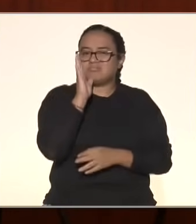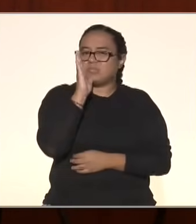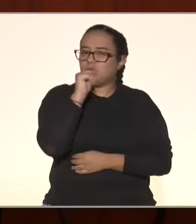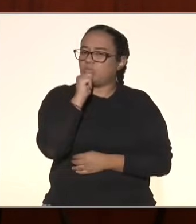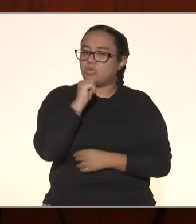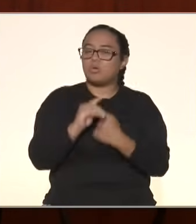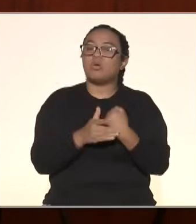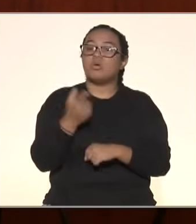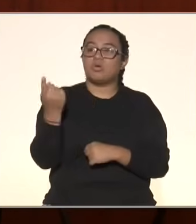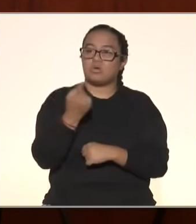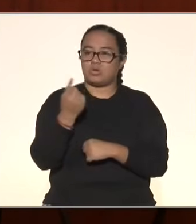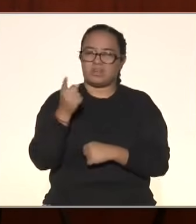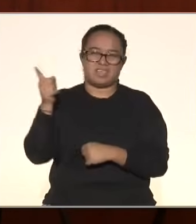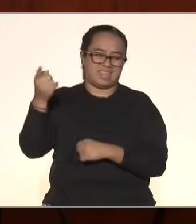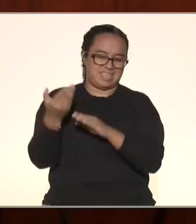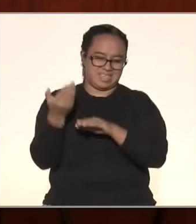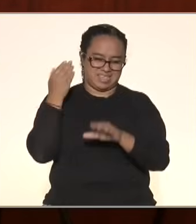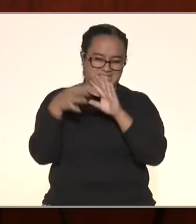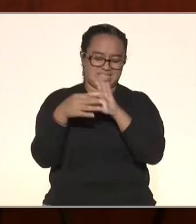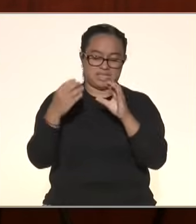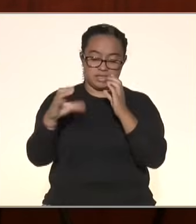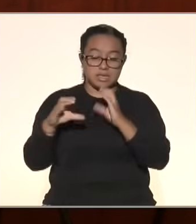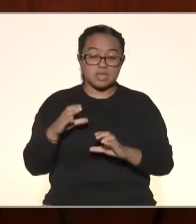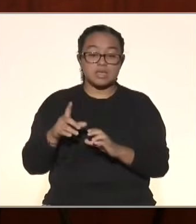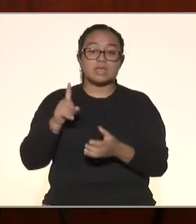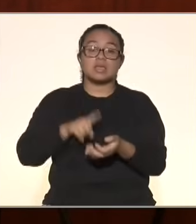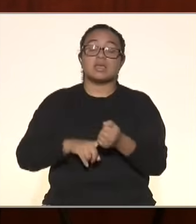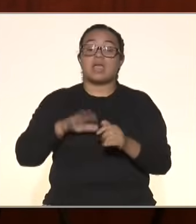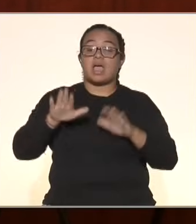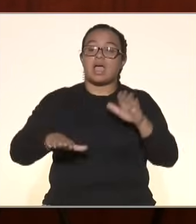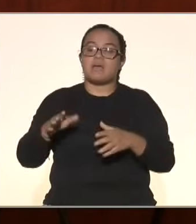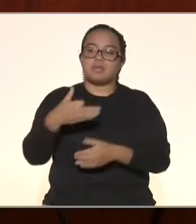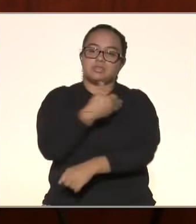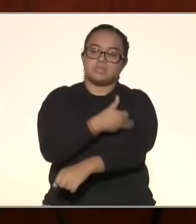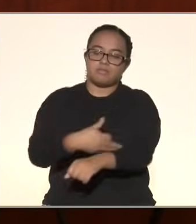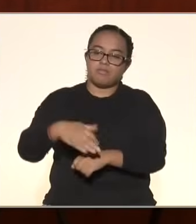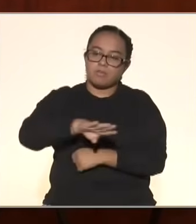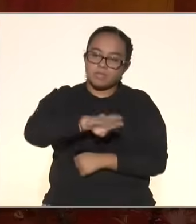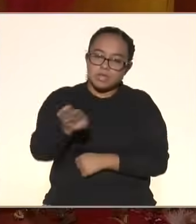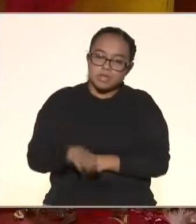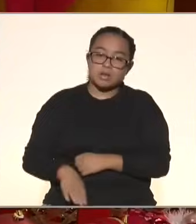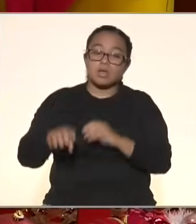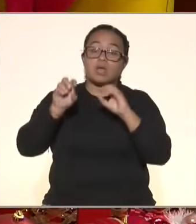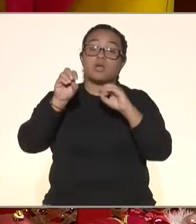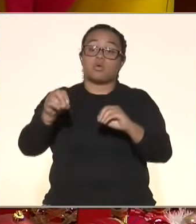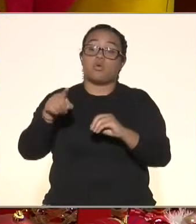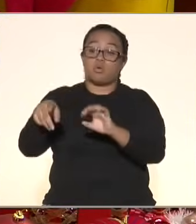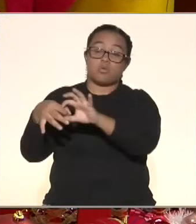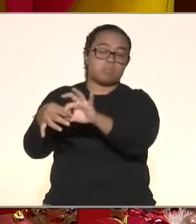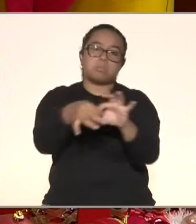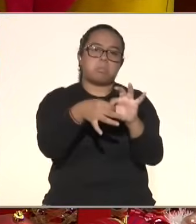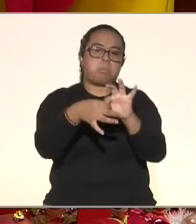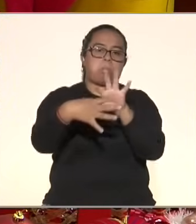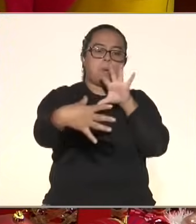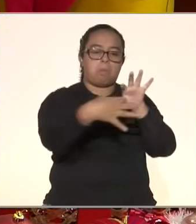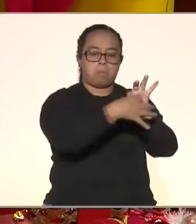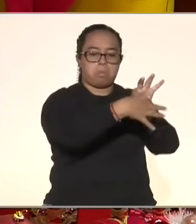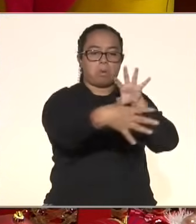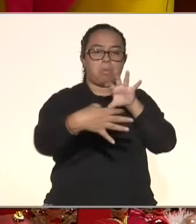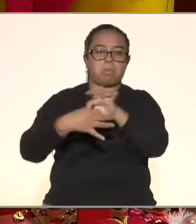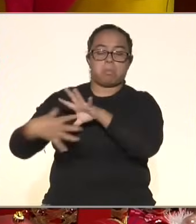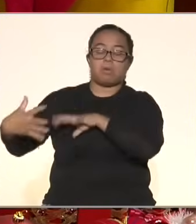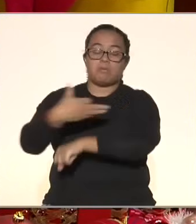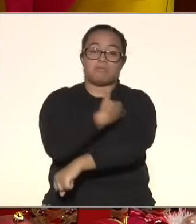porque como veíamos en los comentarios, hay pérdidas a veces de familiares, hay desunión en nuestras propias familias o